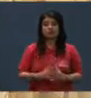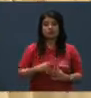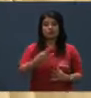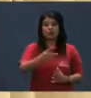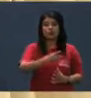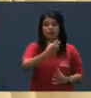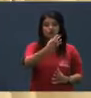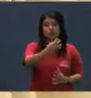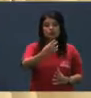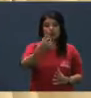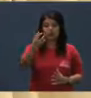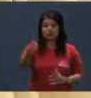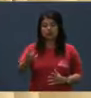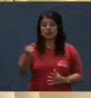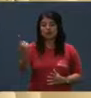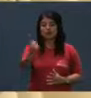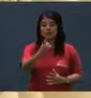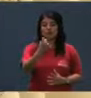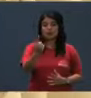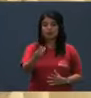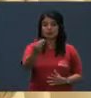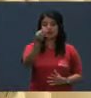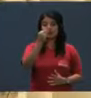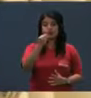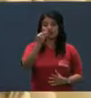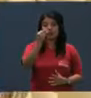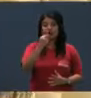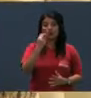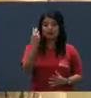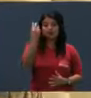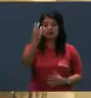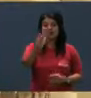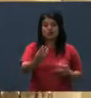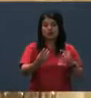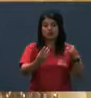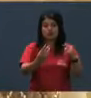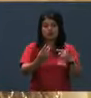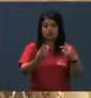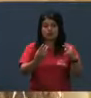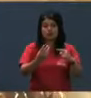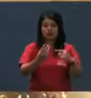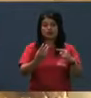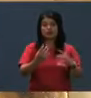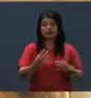tomen y coman todos de él,